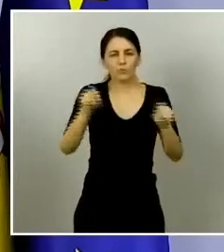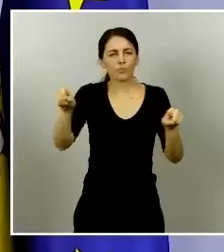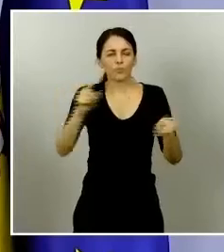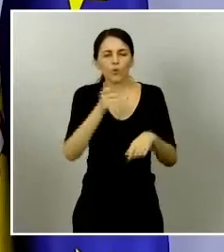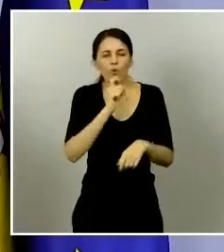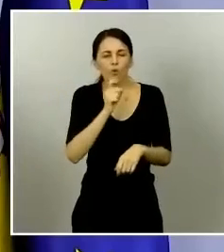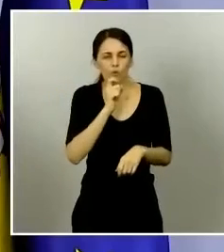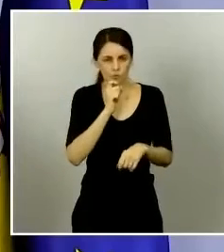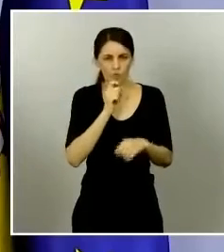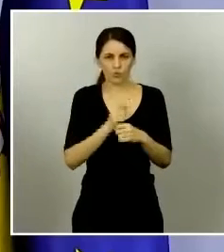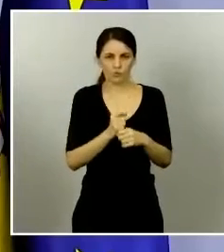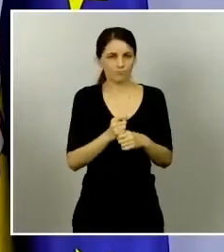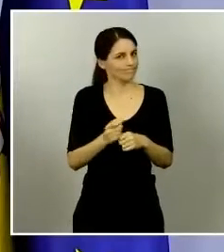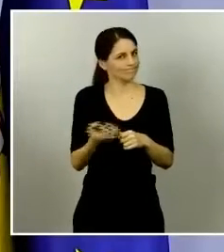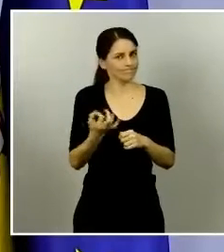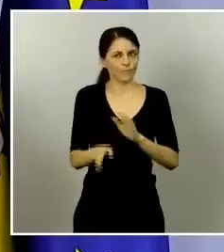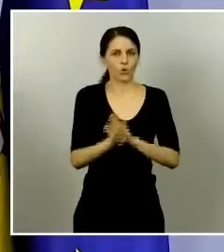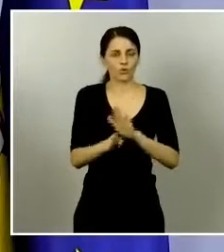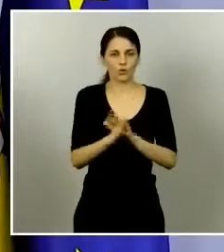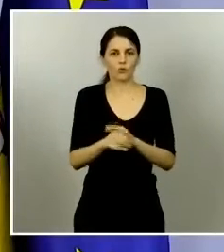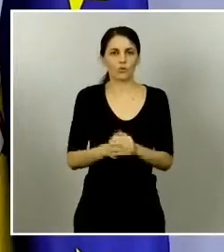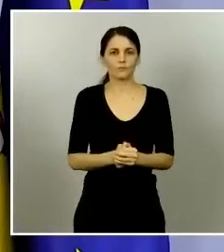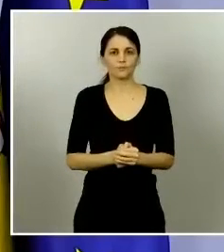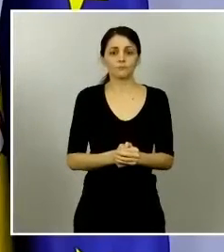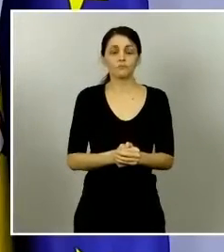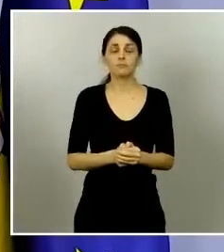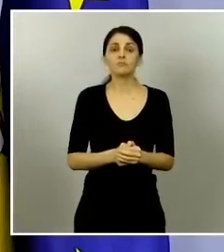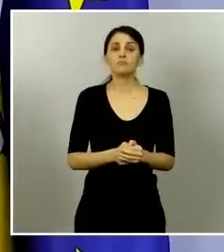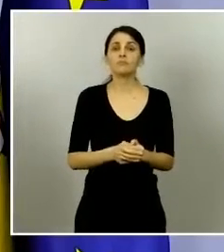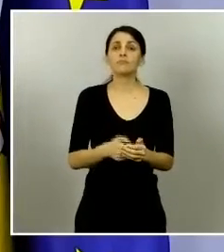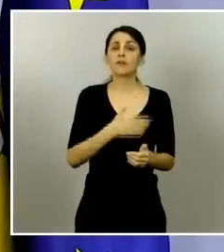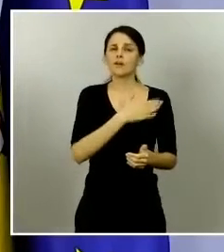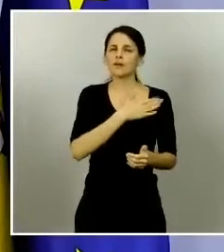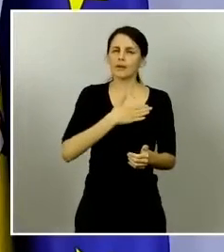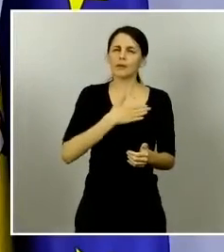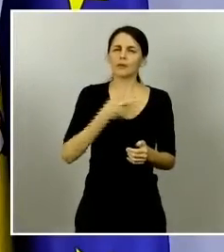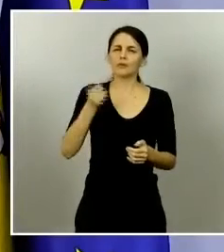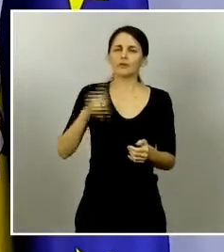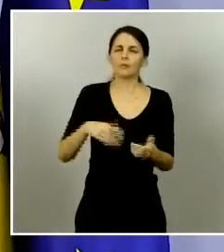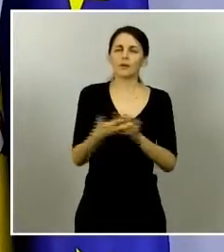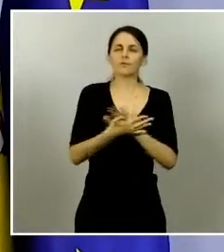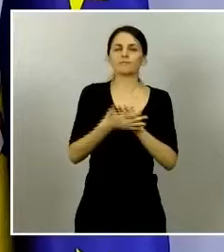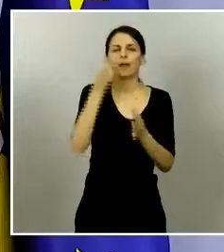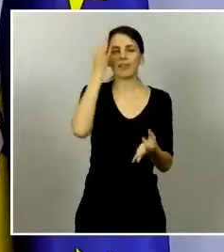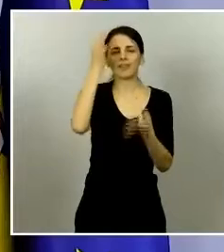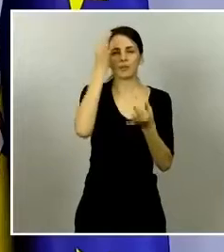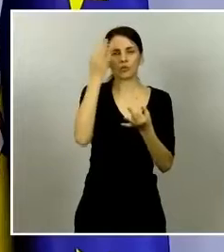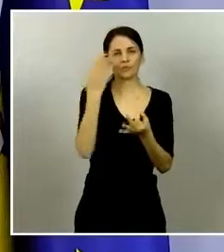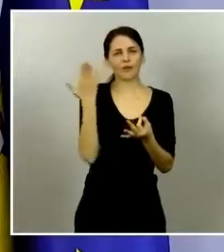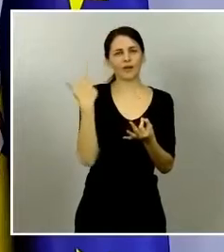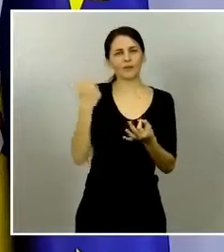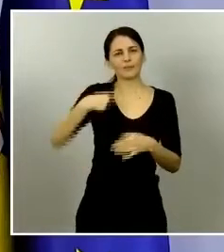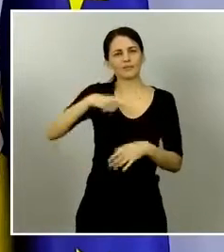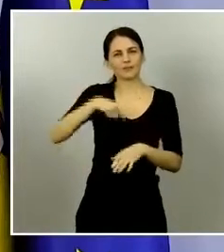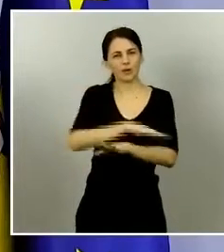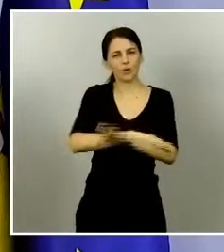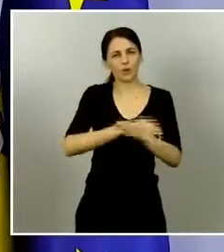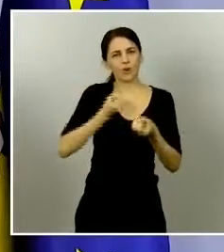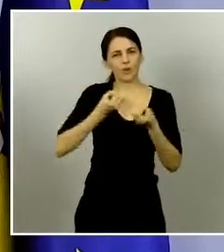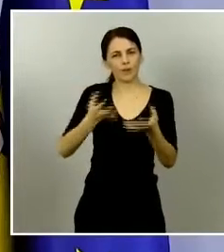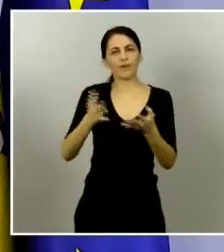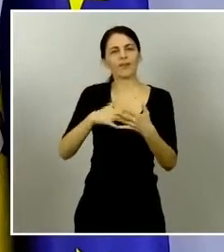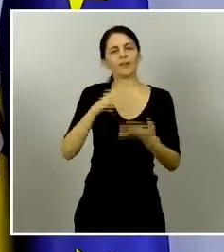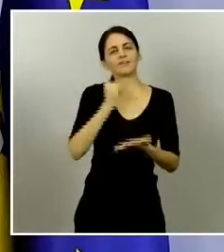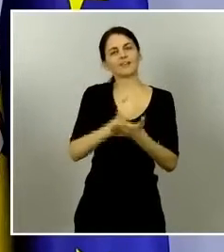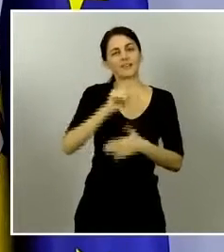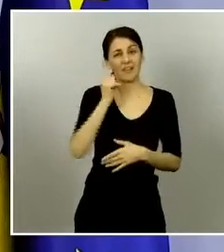se comporta. Y finalmente, en tercer lugar, quiero volverme a referir a unas cifras que dio a conocer ayer el presidente del Gobierno en